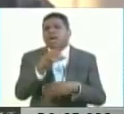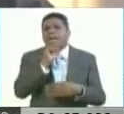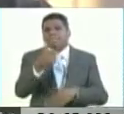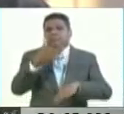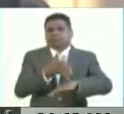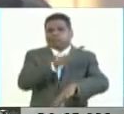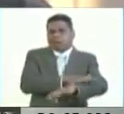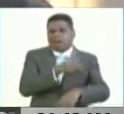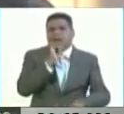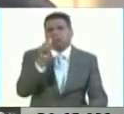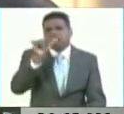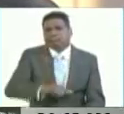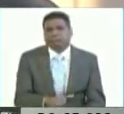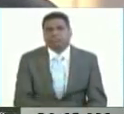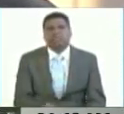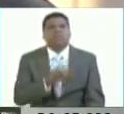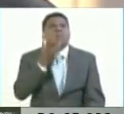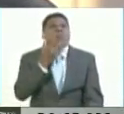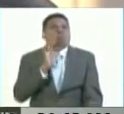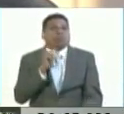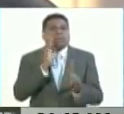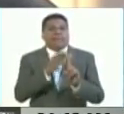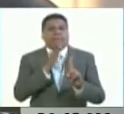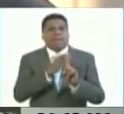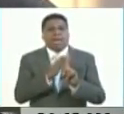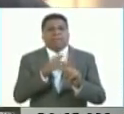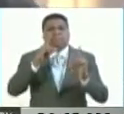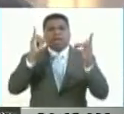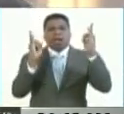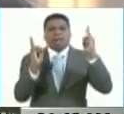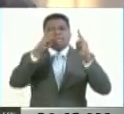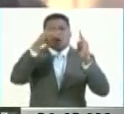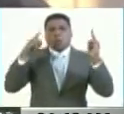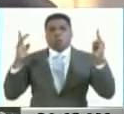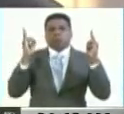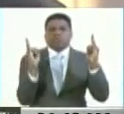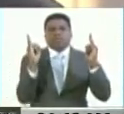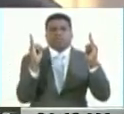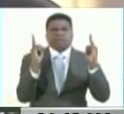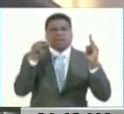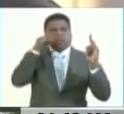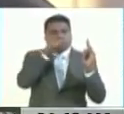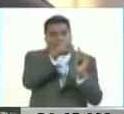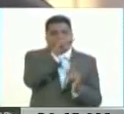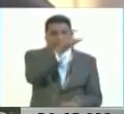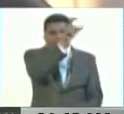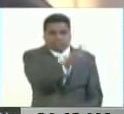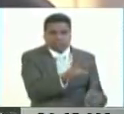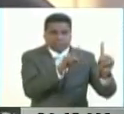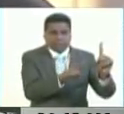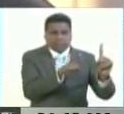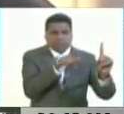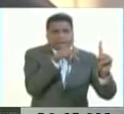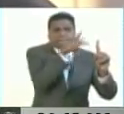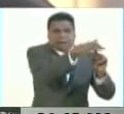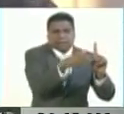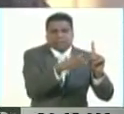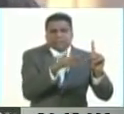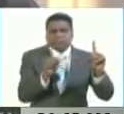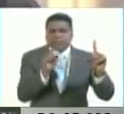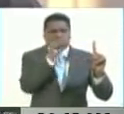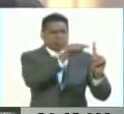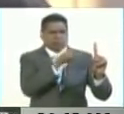alguien agarra y hace un saboteo con la corriente eléctrica, entonces en vez de acusar a quien está haciéndole a quien está afectándolo directamente,